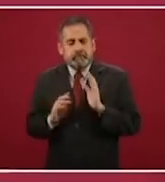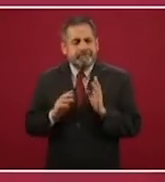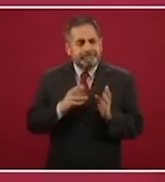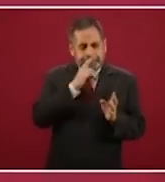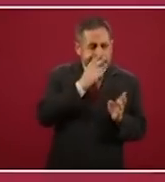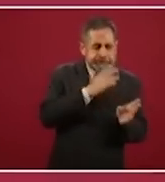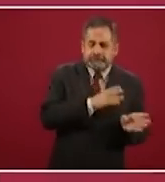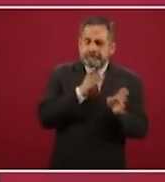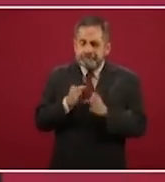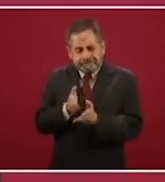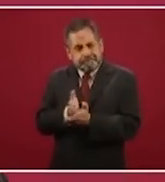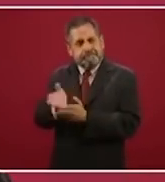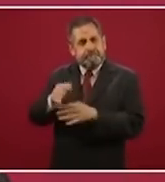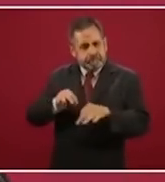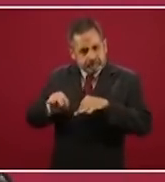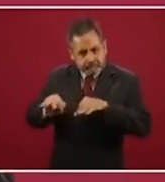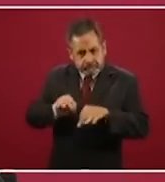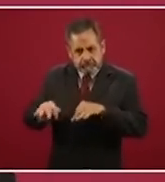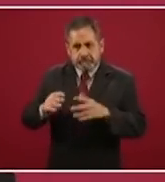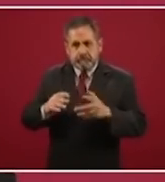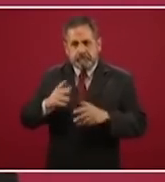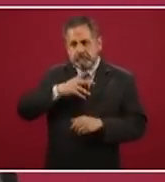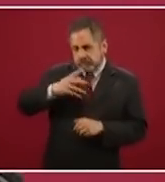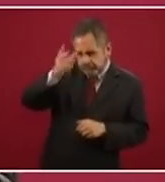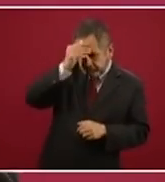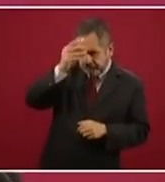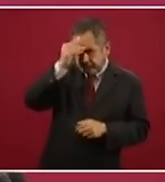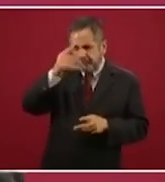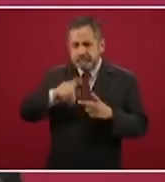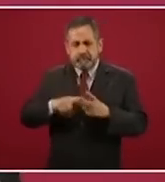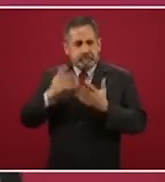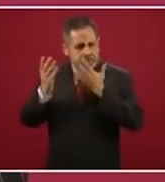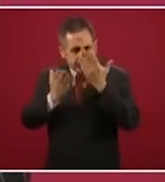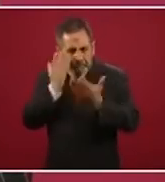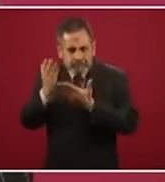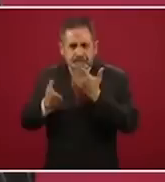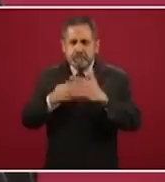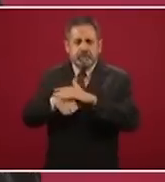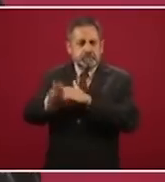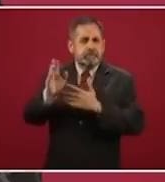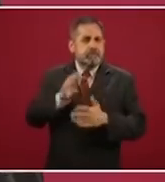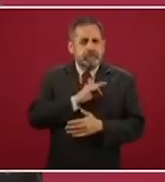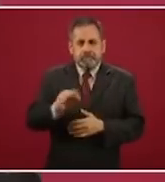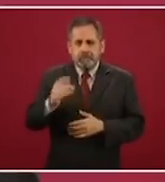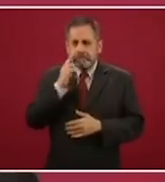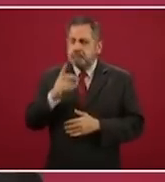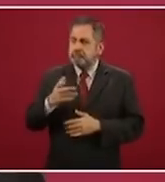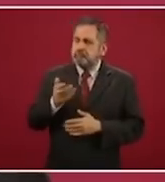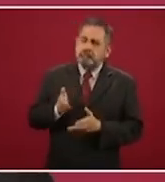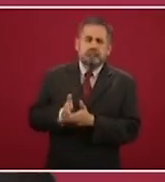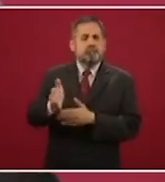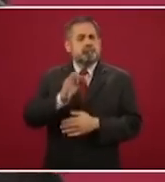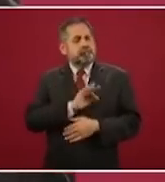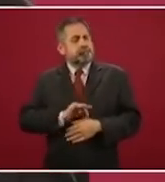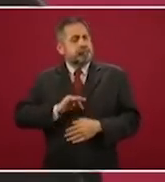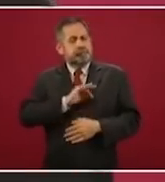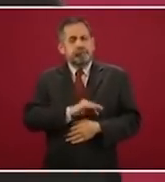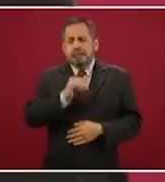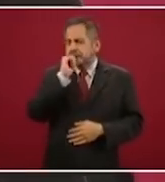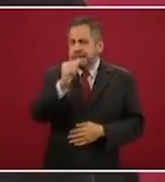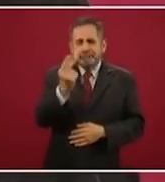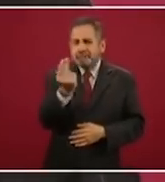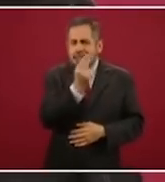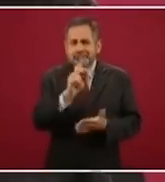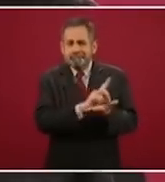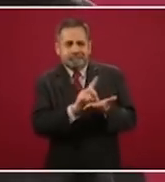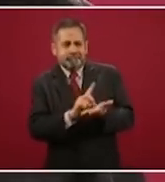trabajar, para que se puedan formar, para que puedan estudiar, para que puedan ser felices sin